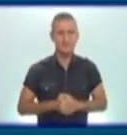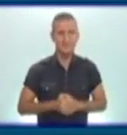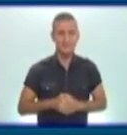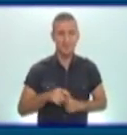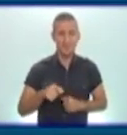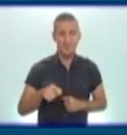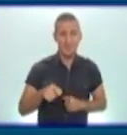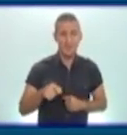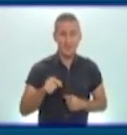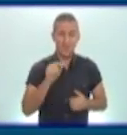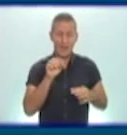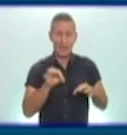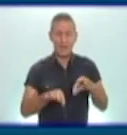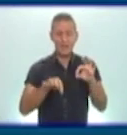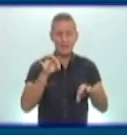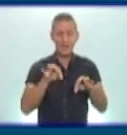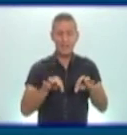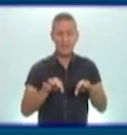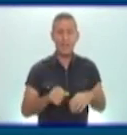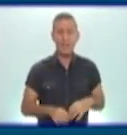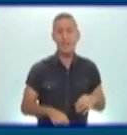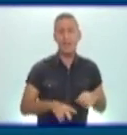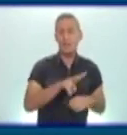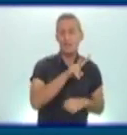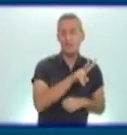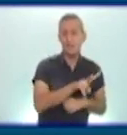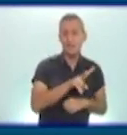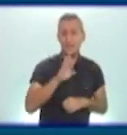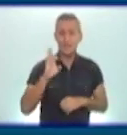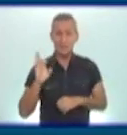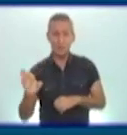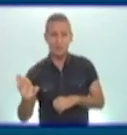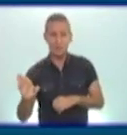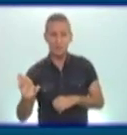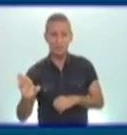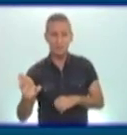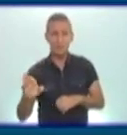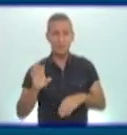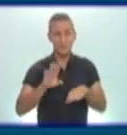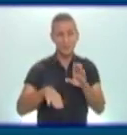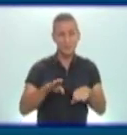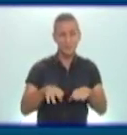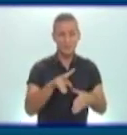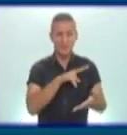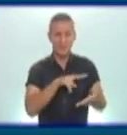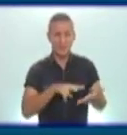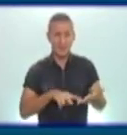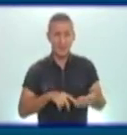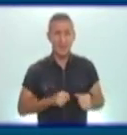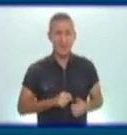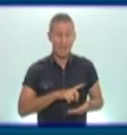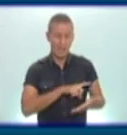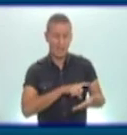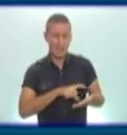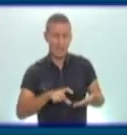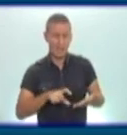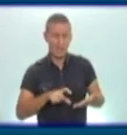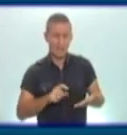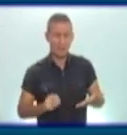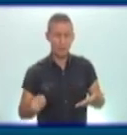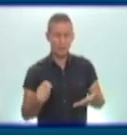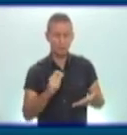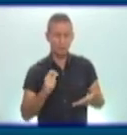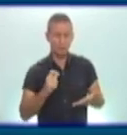Determina si es verdadero o falso según lo leído. En el texto no aparecen sustantivos propios.